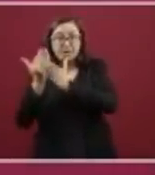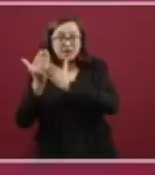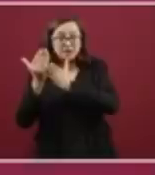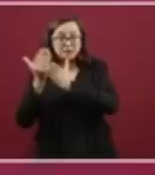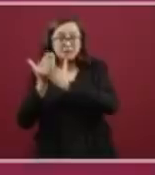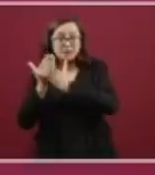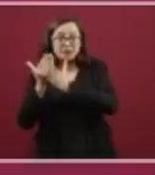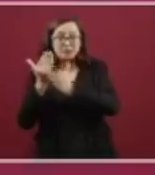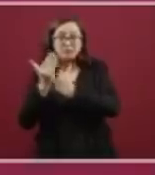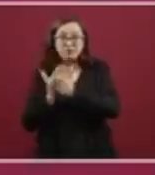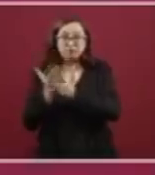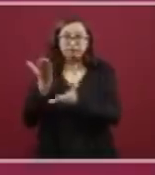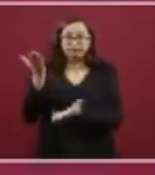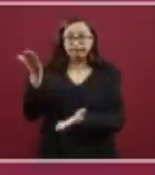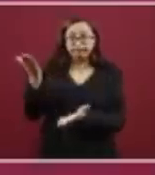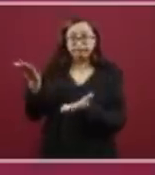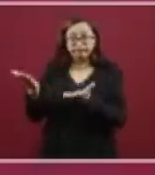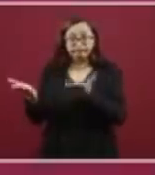racional,